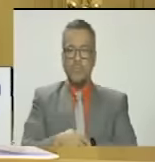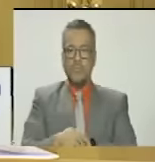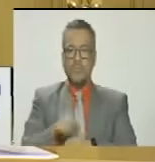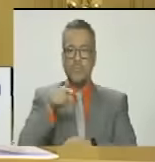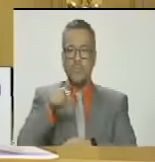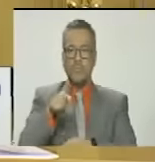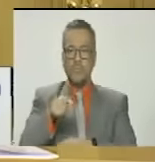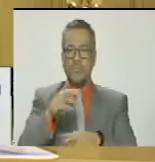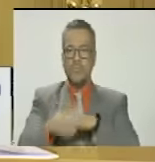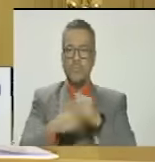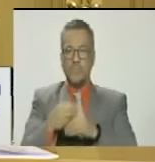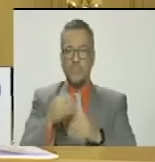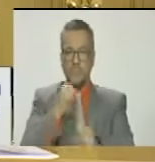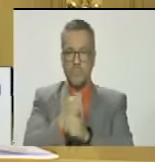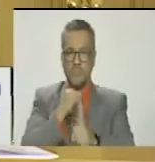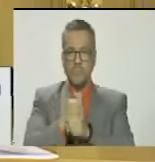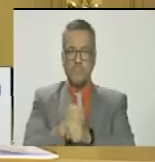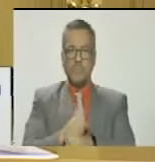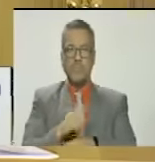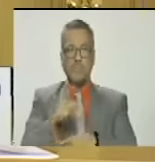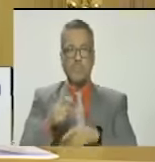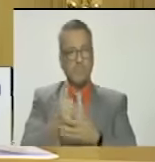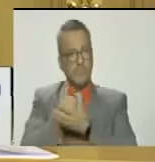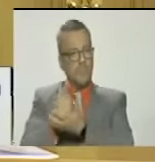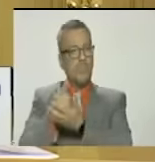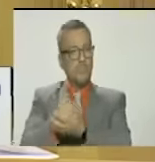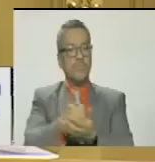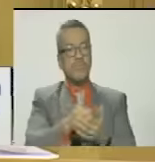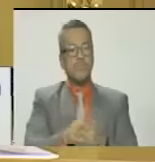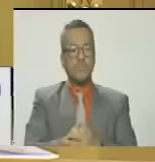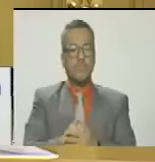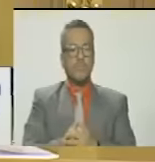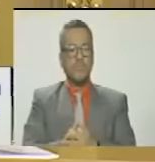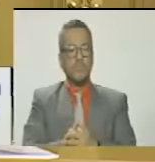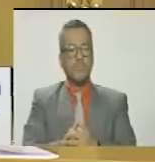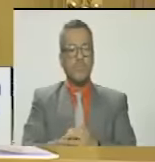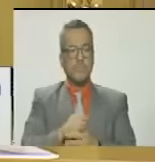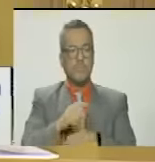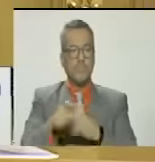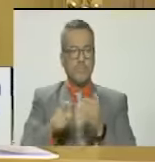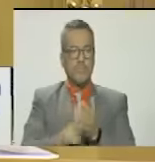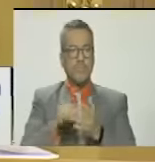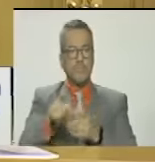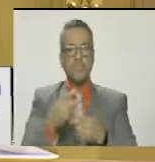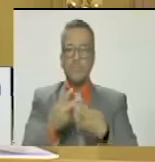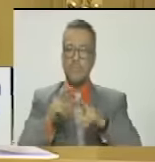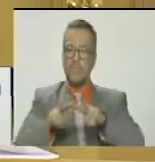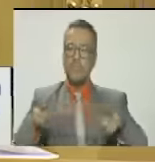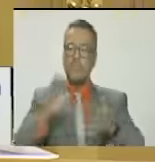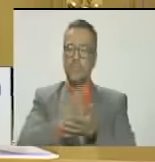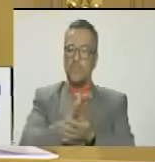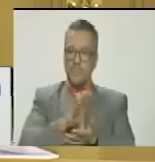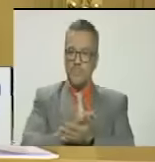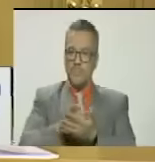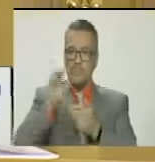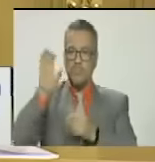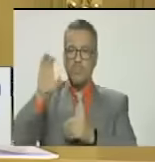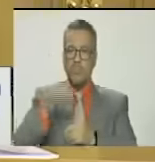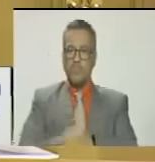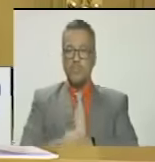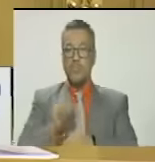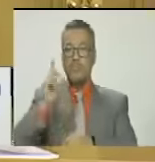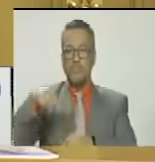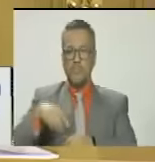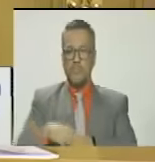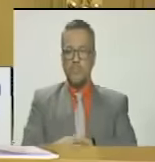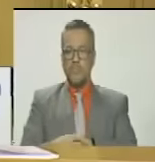aquí hacen vida, han colaborado directamente en la paz y la tranquilidad de este país. Y